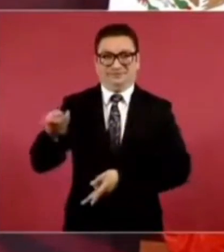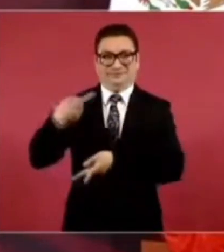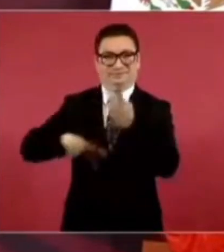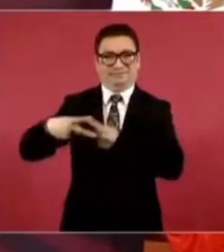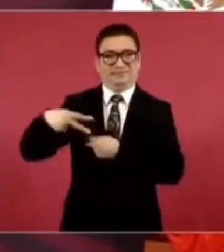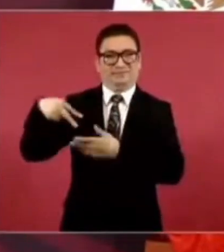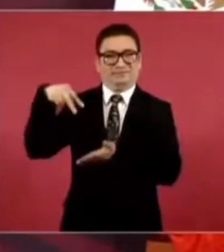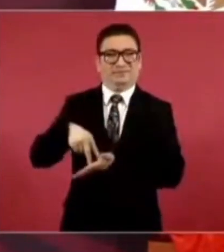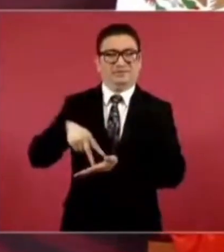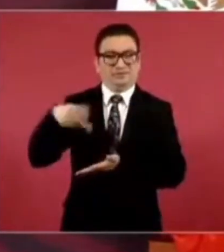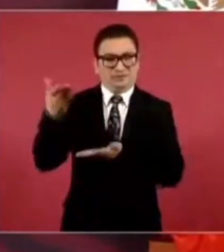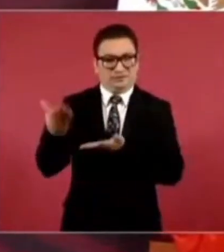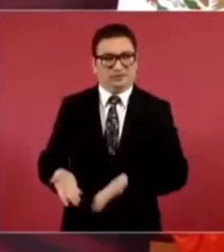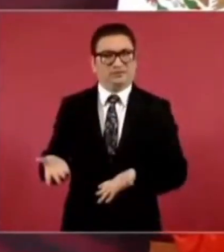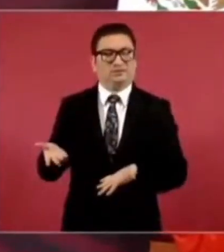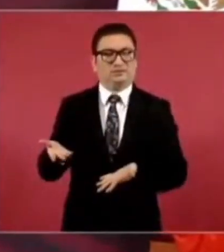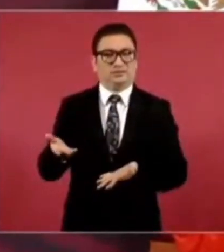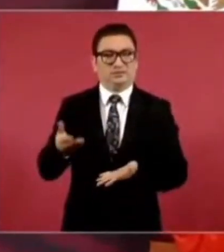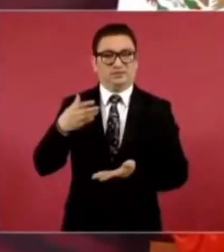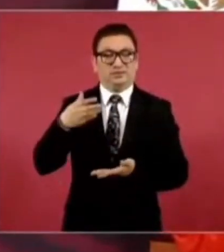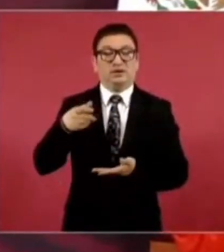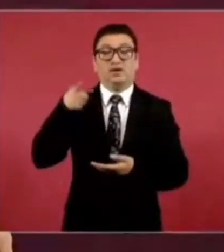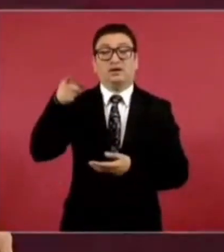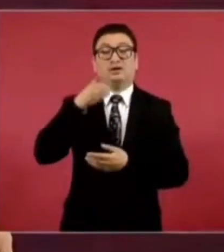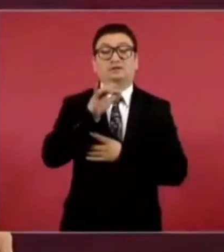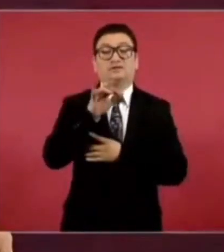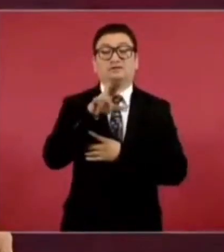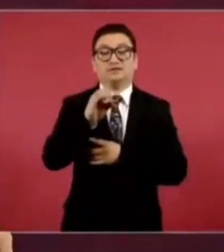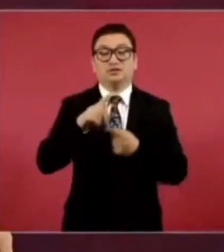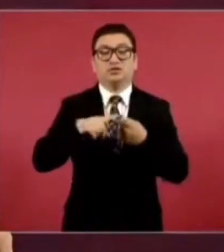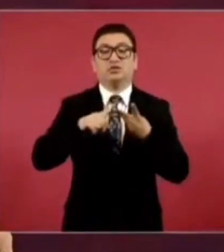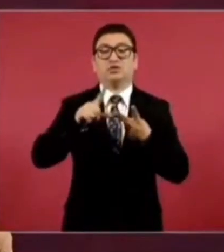escuchando a Ciro y a López Dóriga y